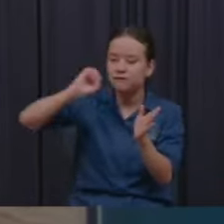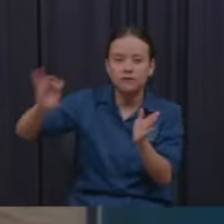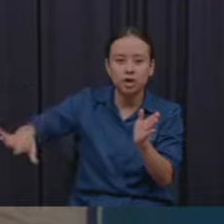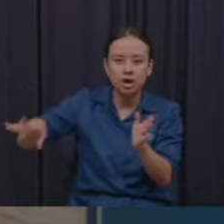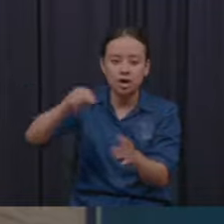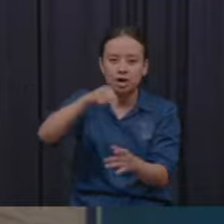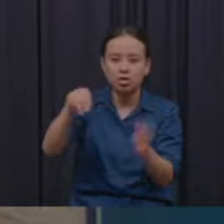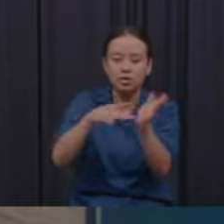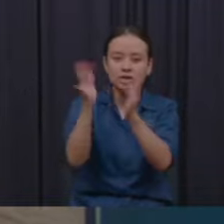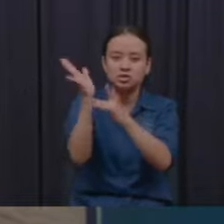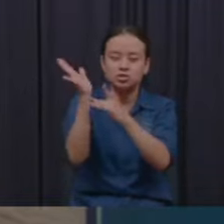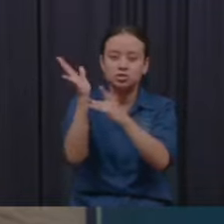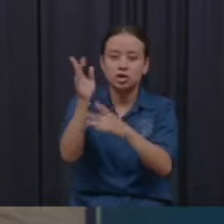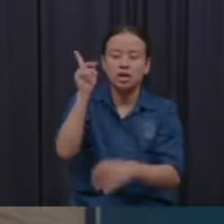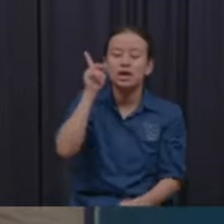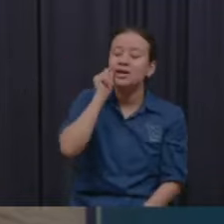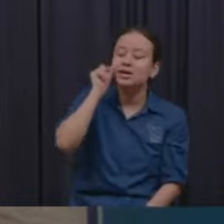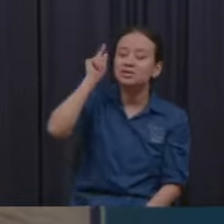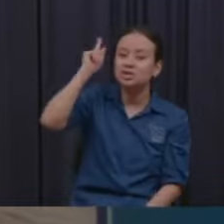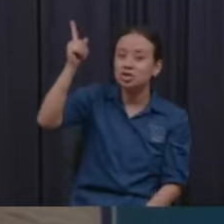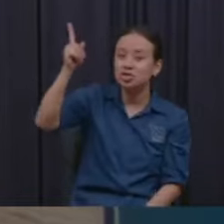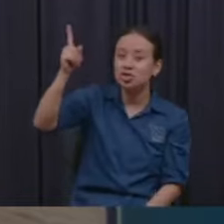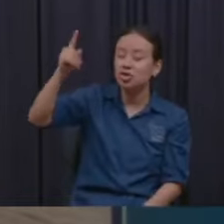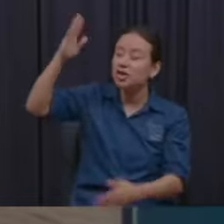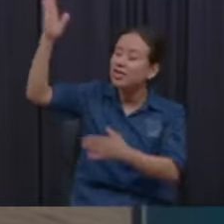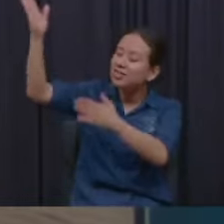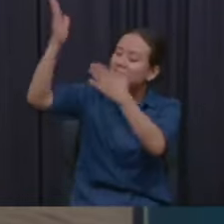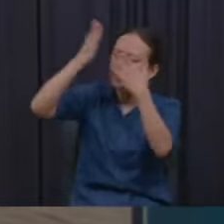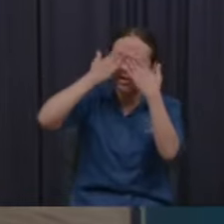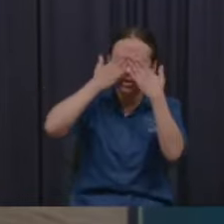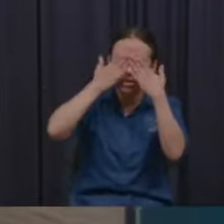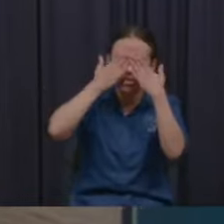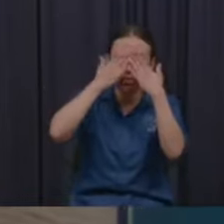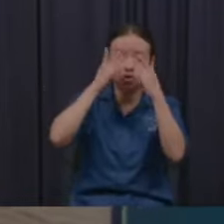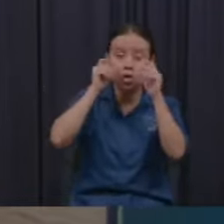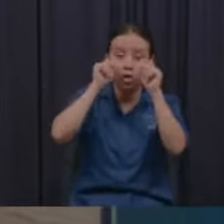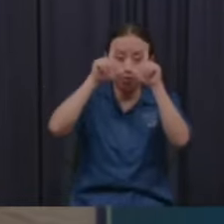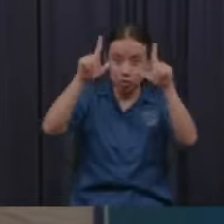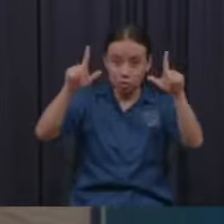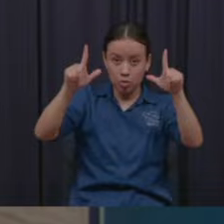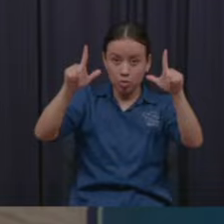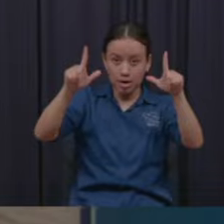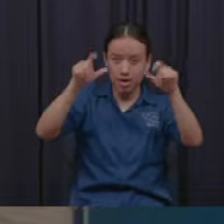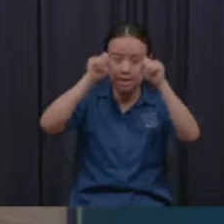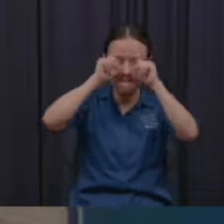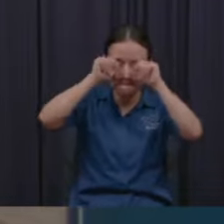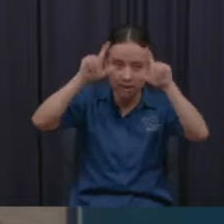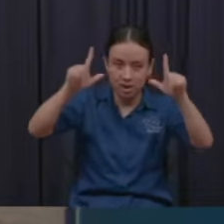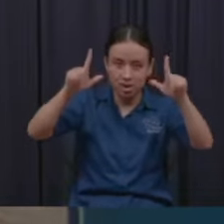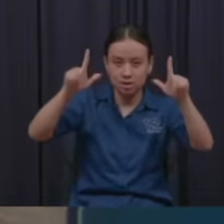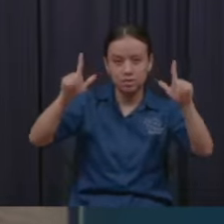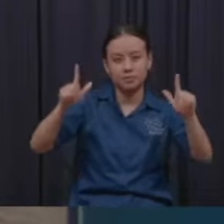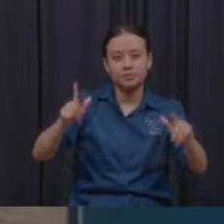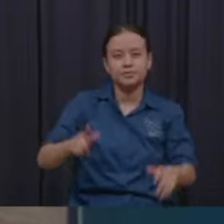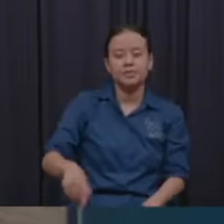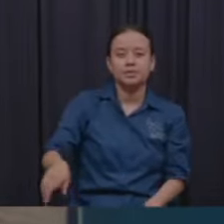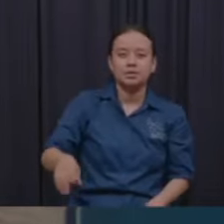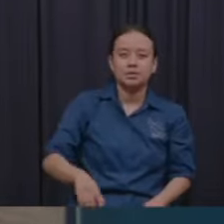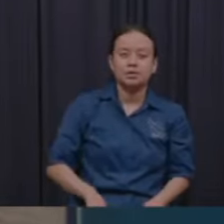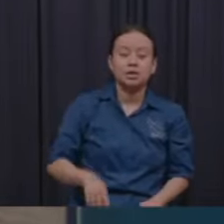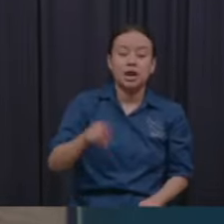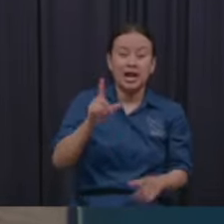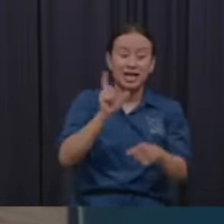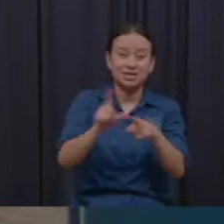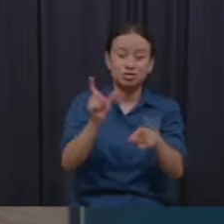Que el Señor unja nuestros ojos con colirio para que veamos qué cosas pueden